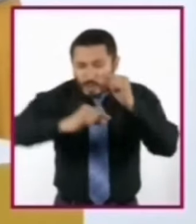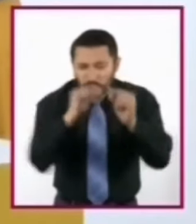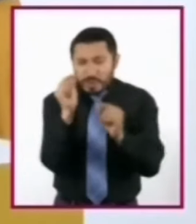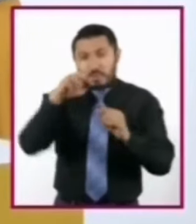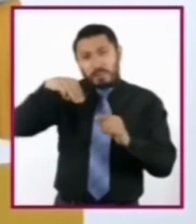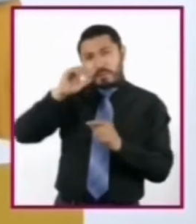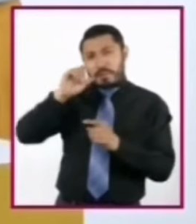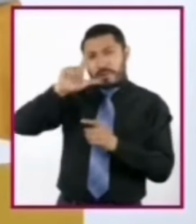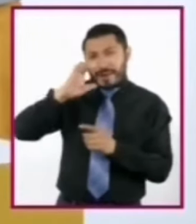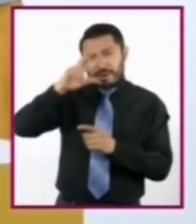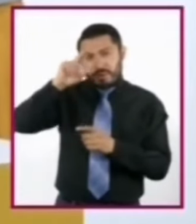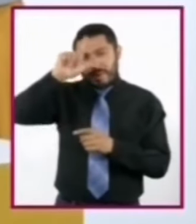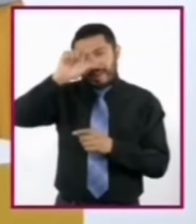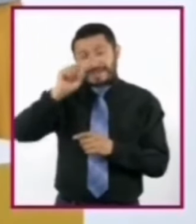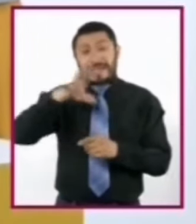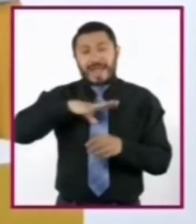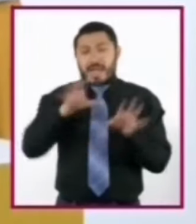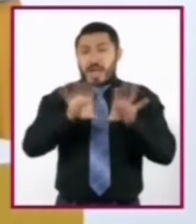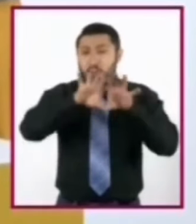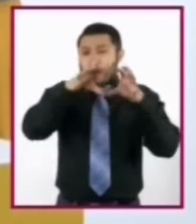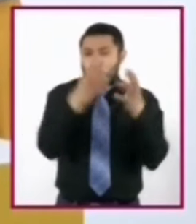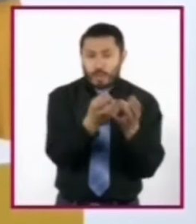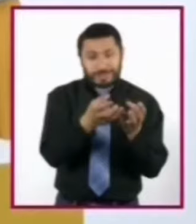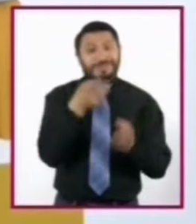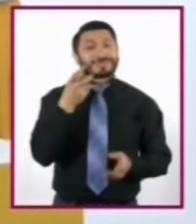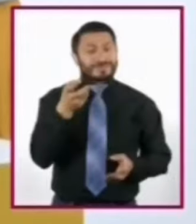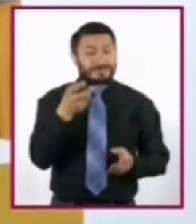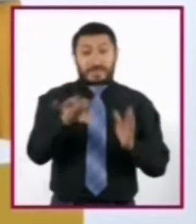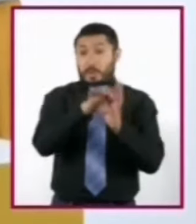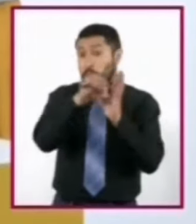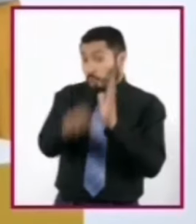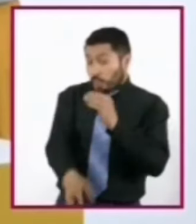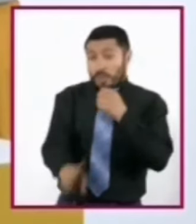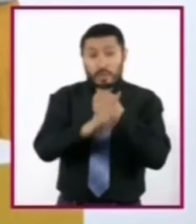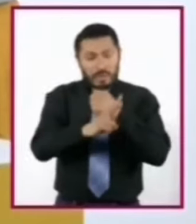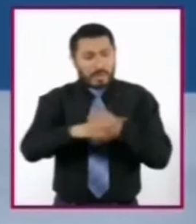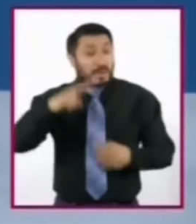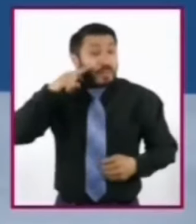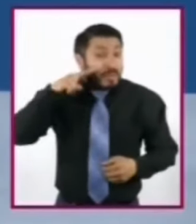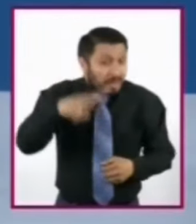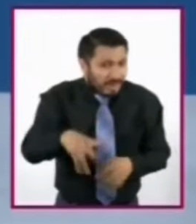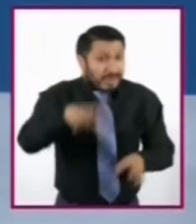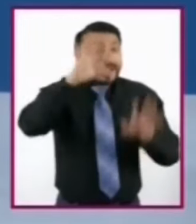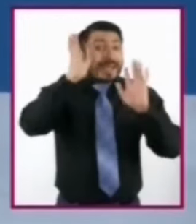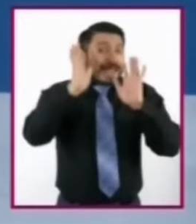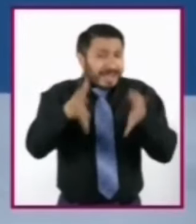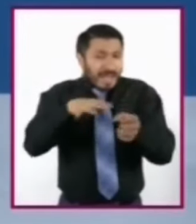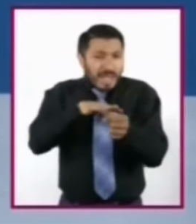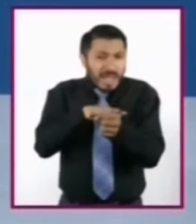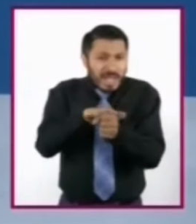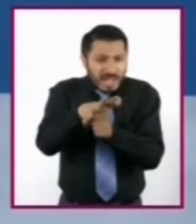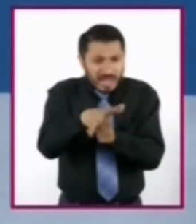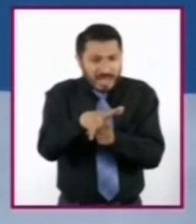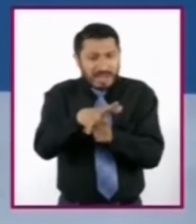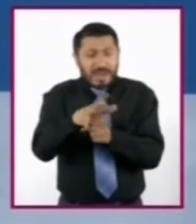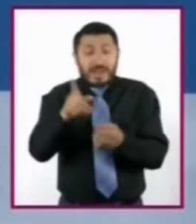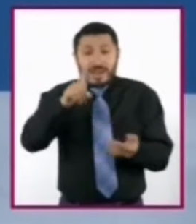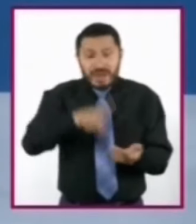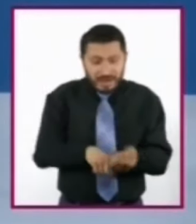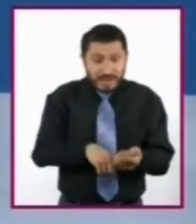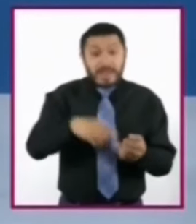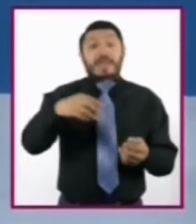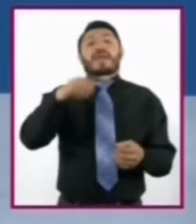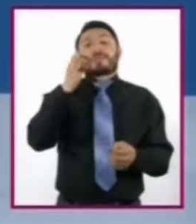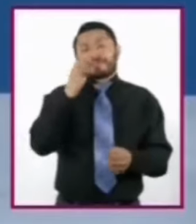se pueden representar con esferas. En este vaso podemos ver que aunque ya está lleno de canicas, aún hay